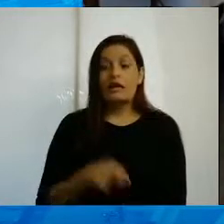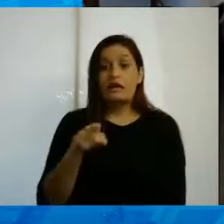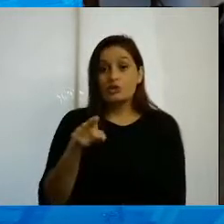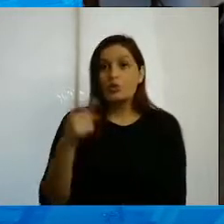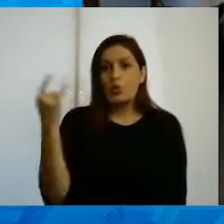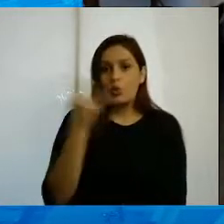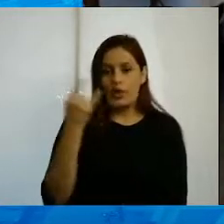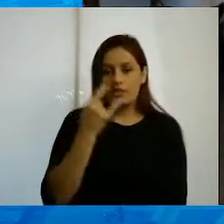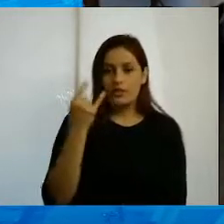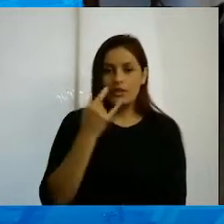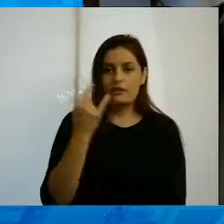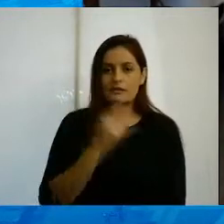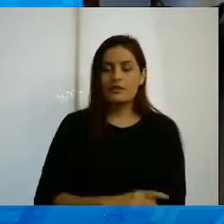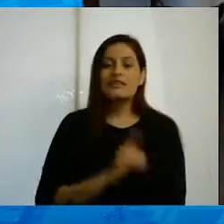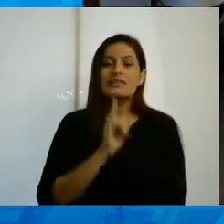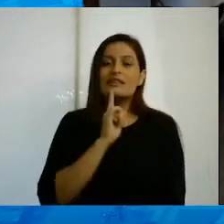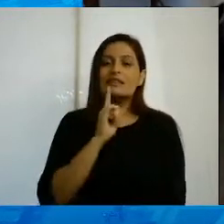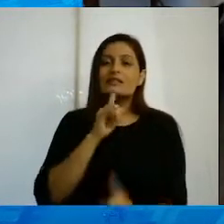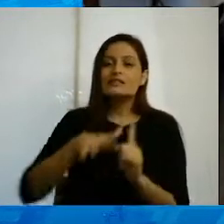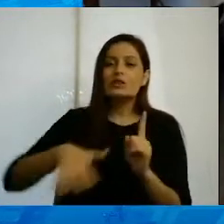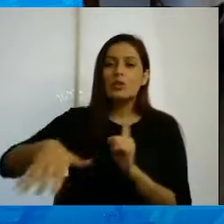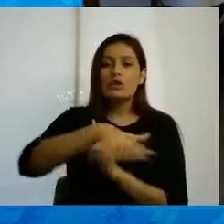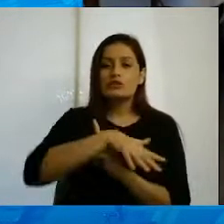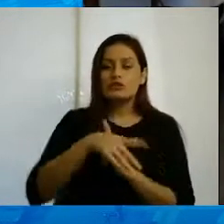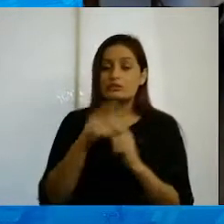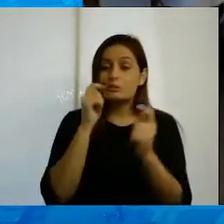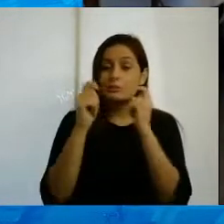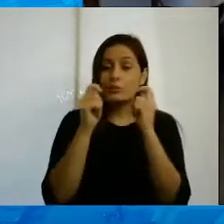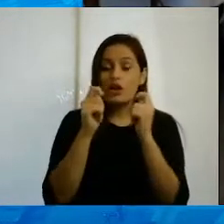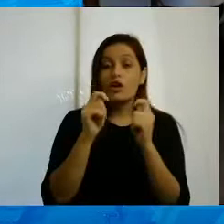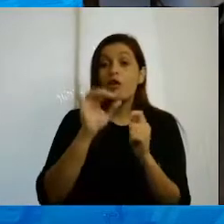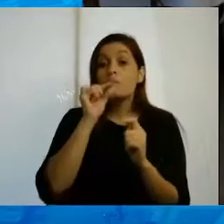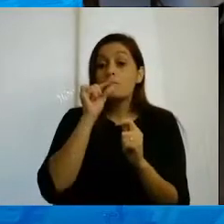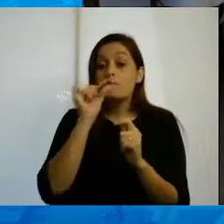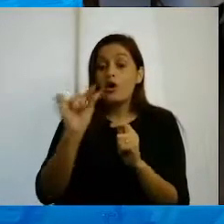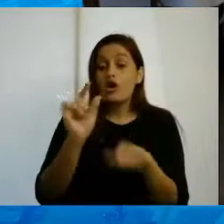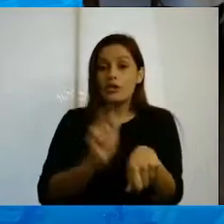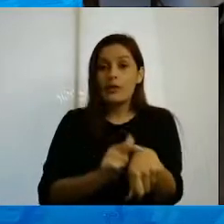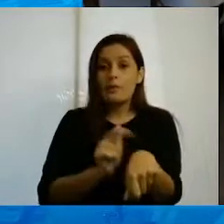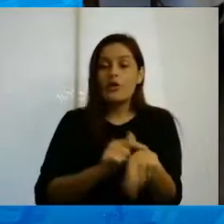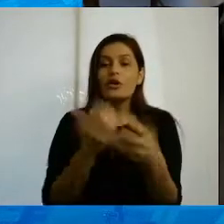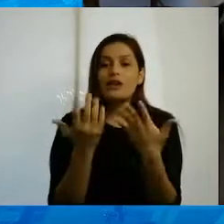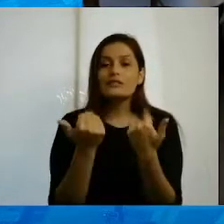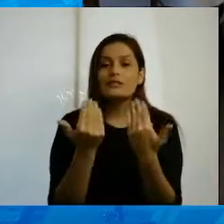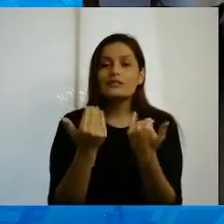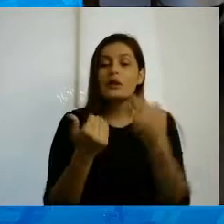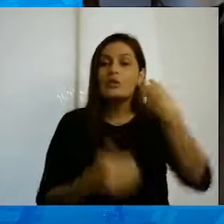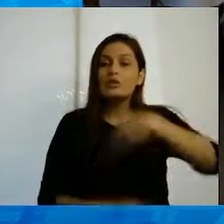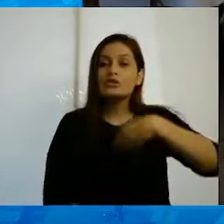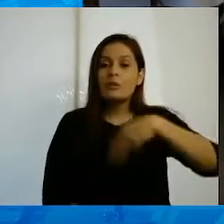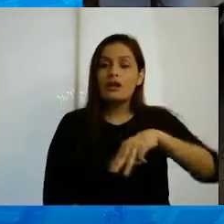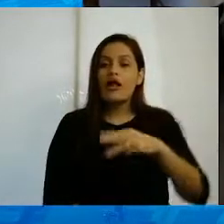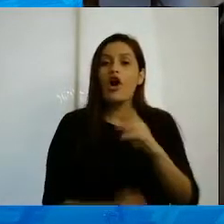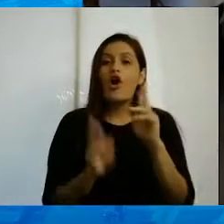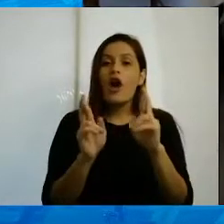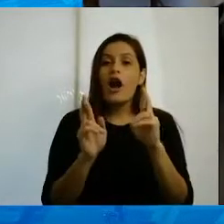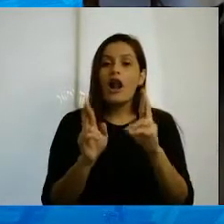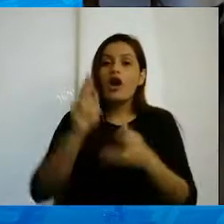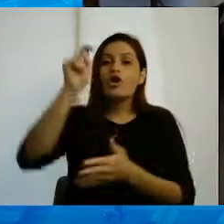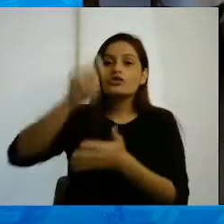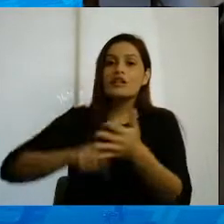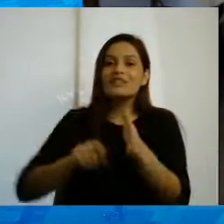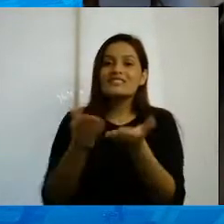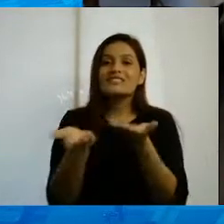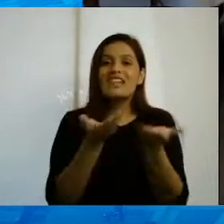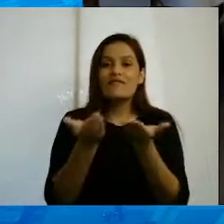urgente. Están en una situación crítica y en el corto plazo necesitan solicitar al municipio que contrate el servicio para ellos